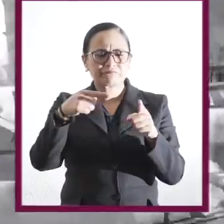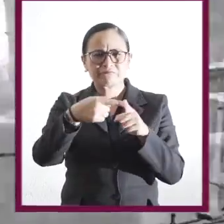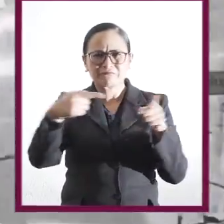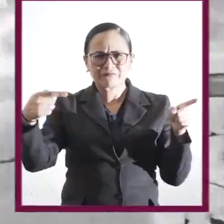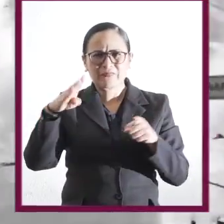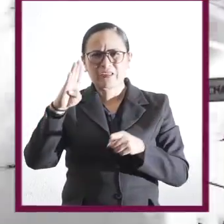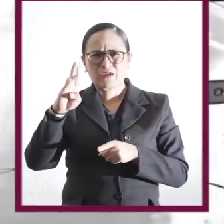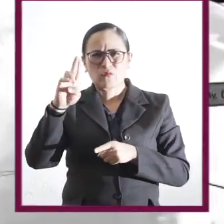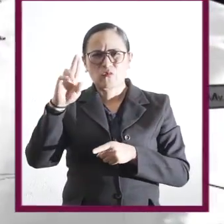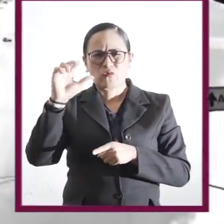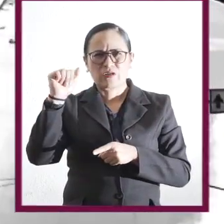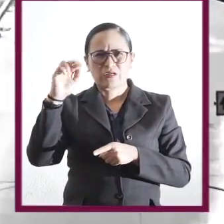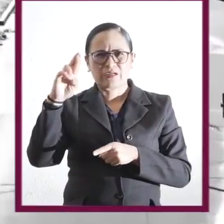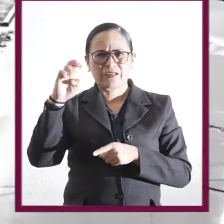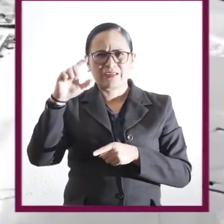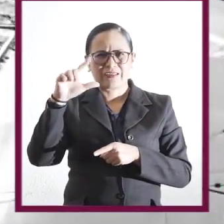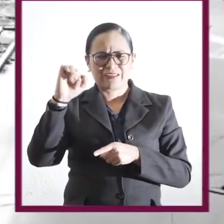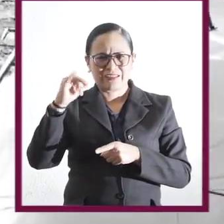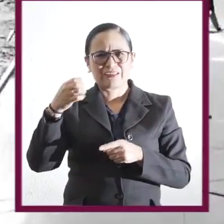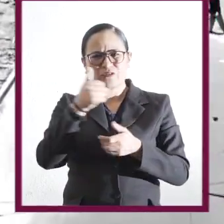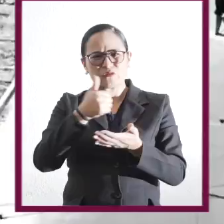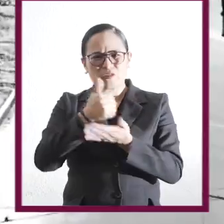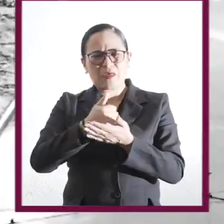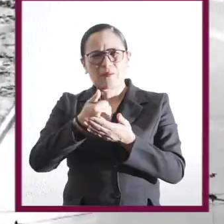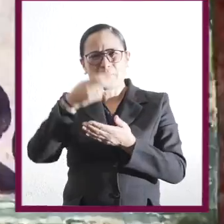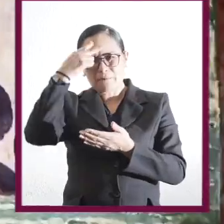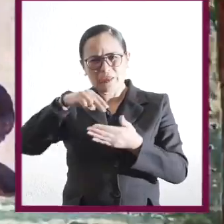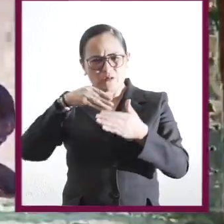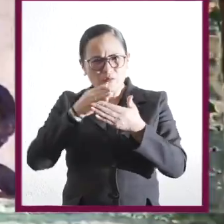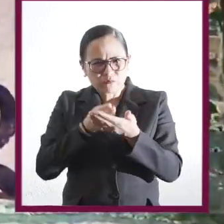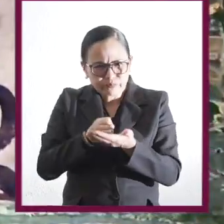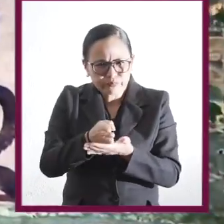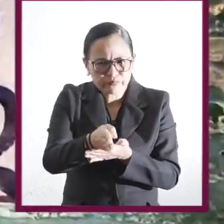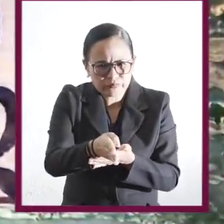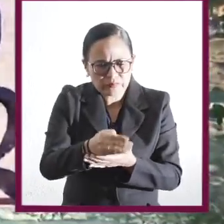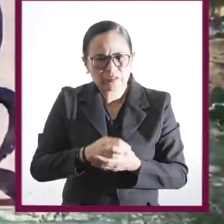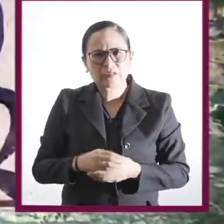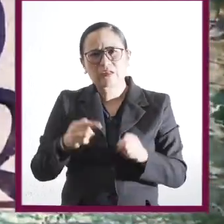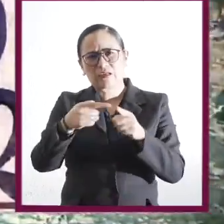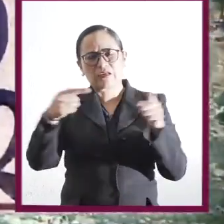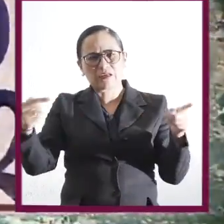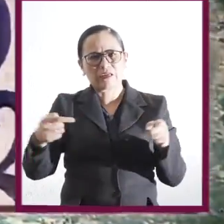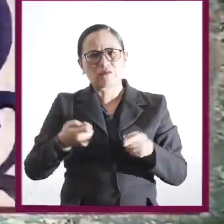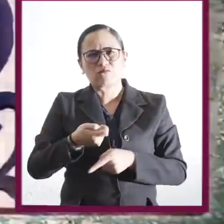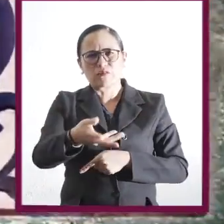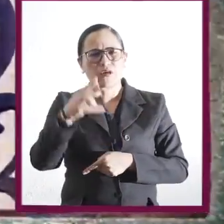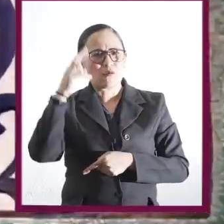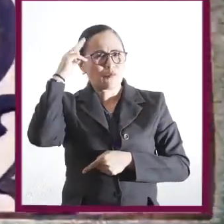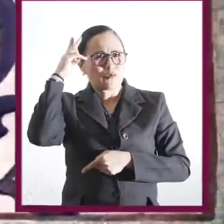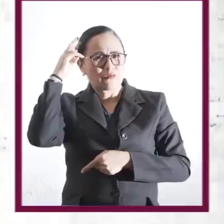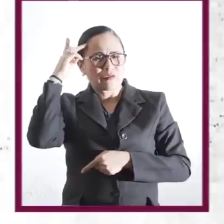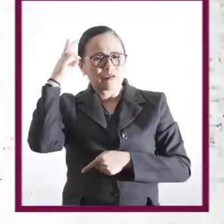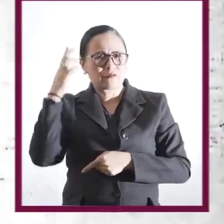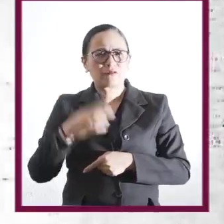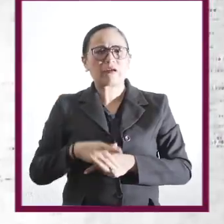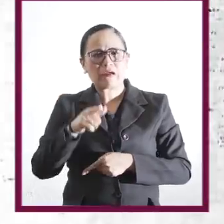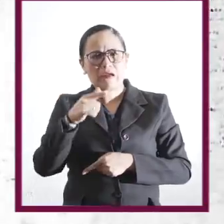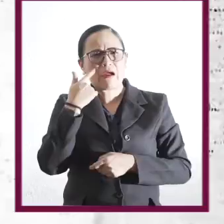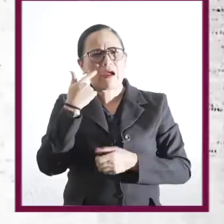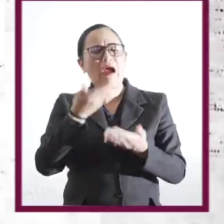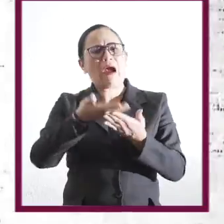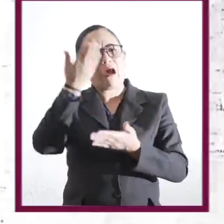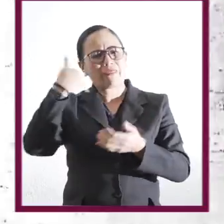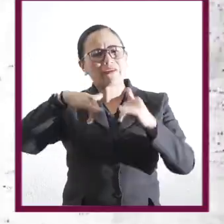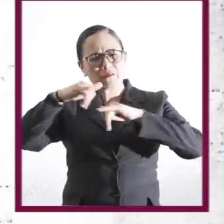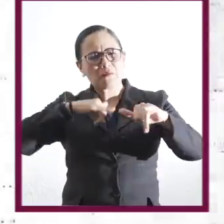A esta altura, Bucareli era una de las entradas a la Ciudad de México, con una pequeña aduana que llevó el nombre de Porfirio